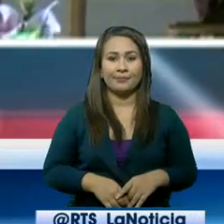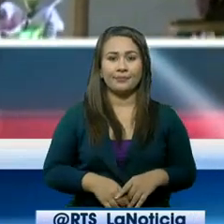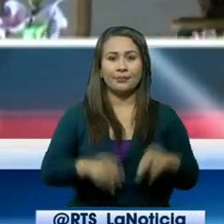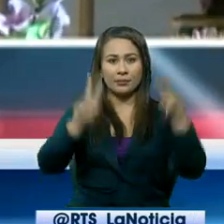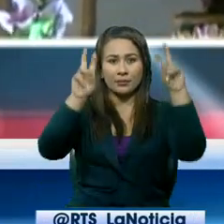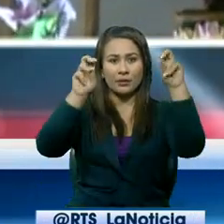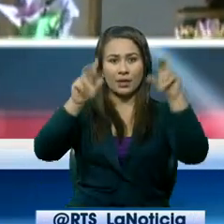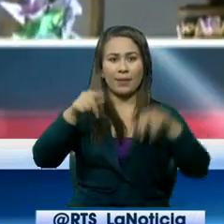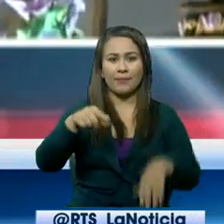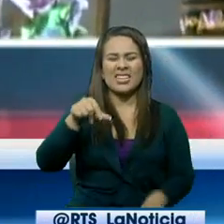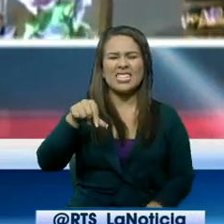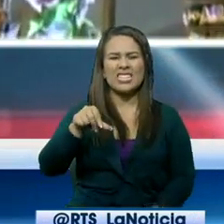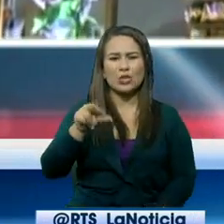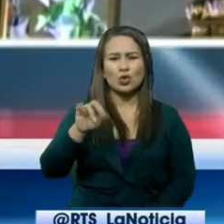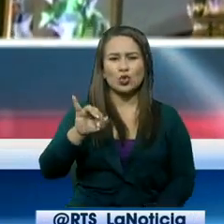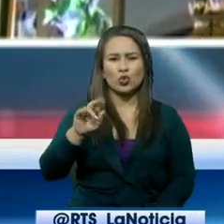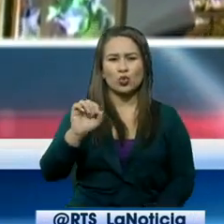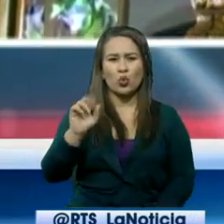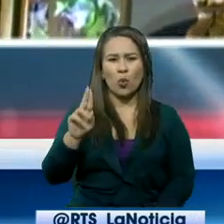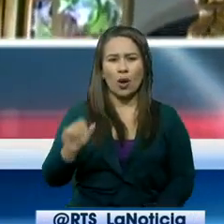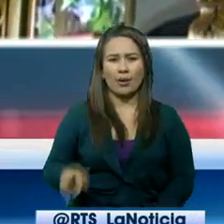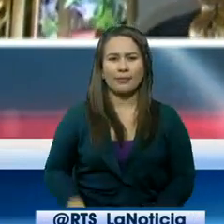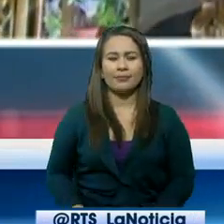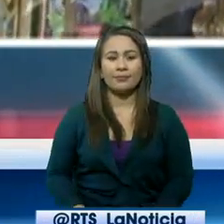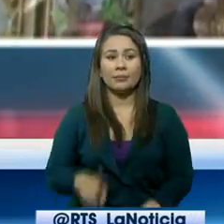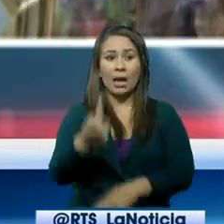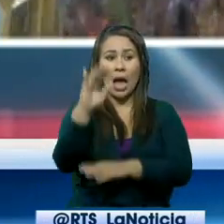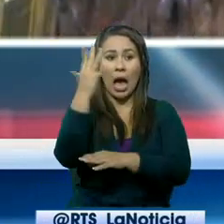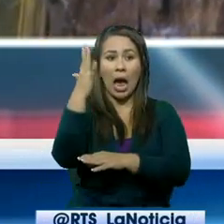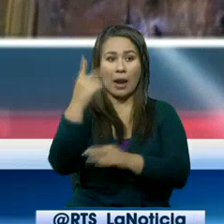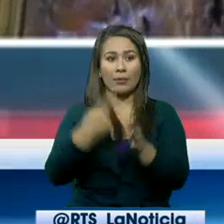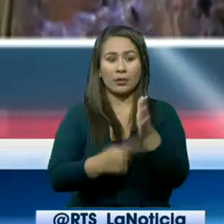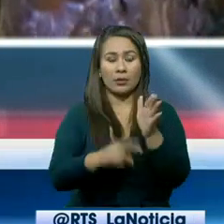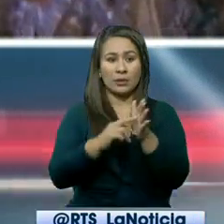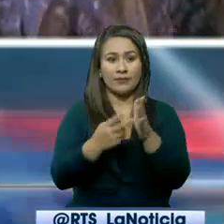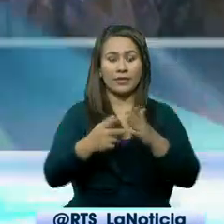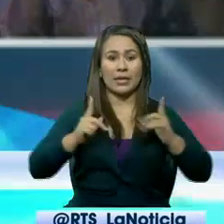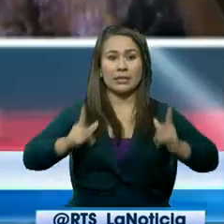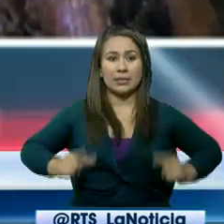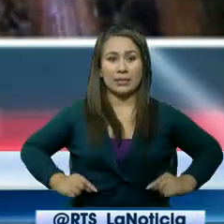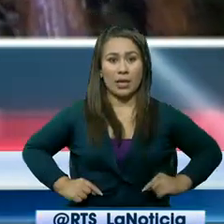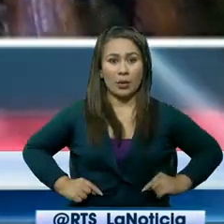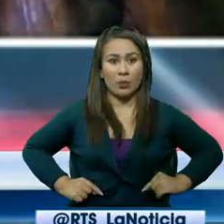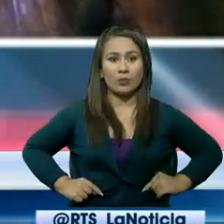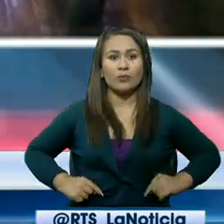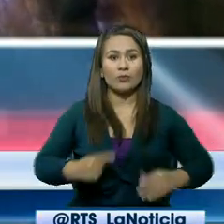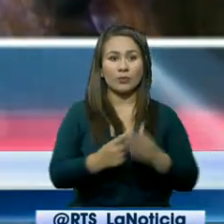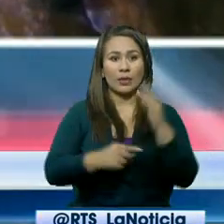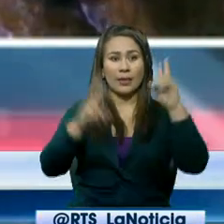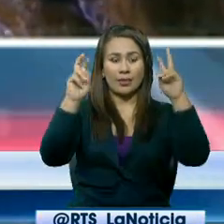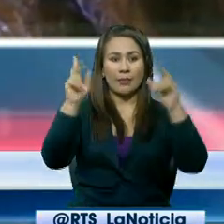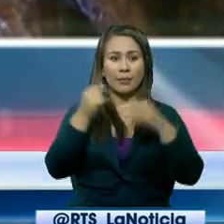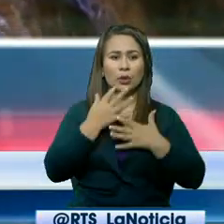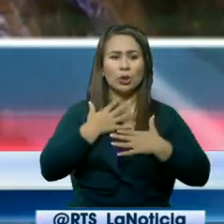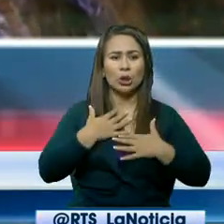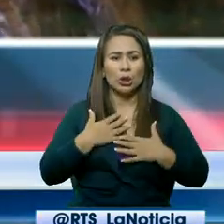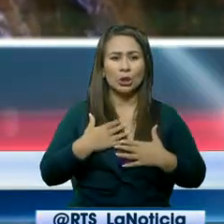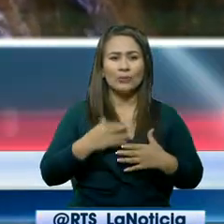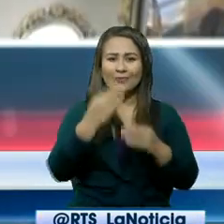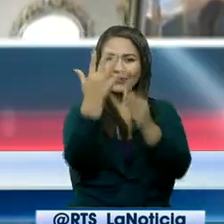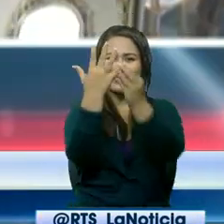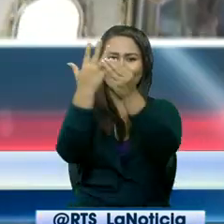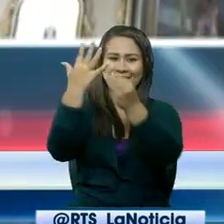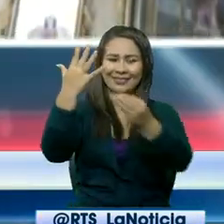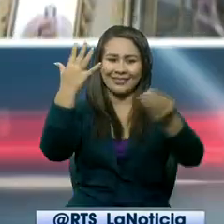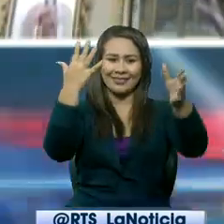llama el quichuar. Un árbol que produce salud, que se hace agüitas con sus hojas. Todo